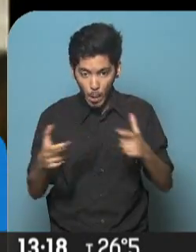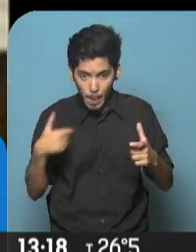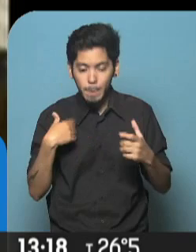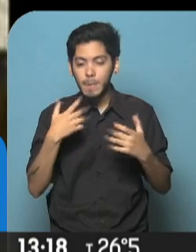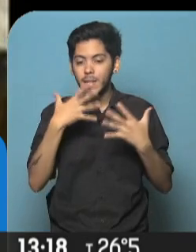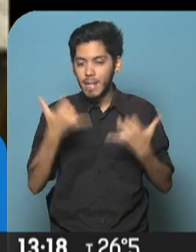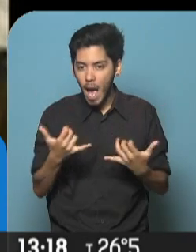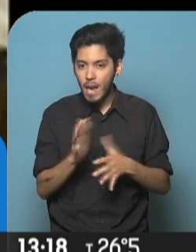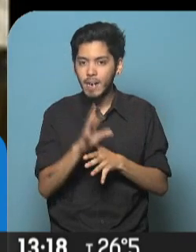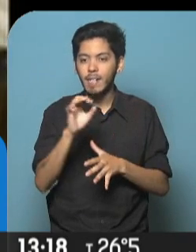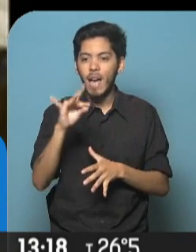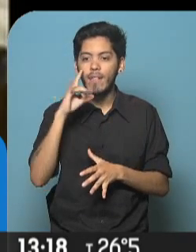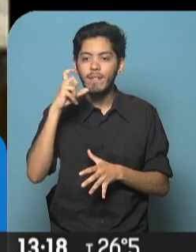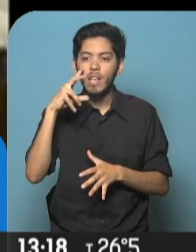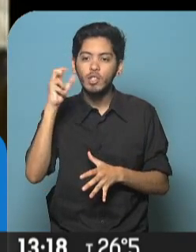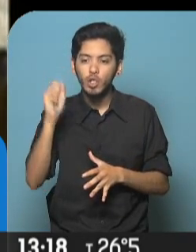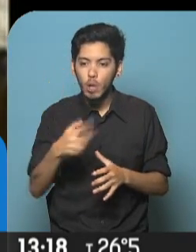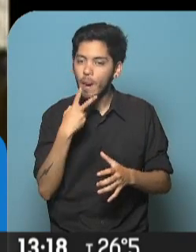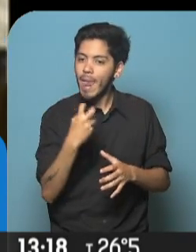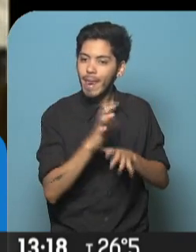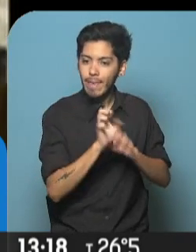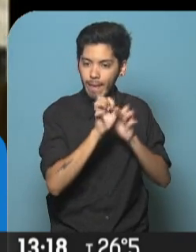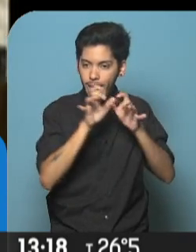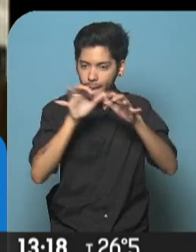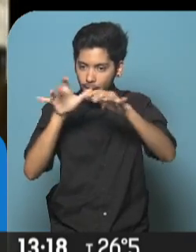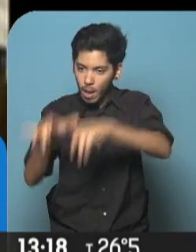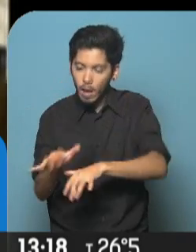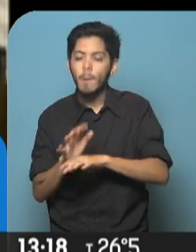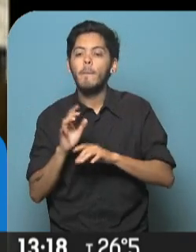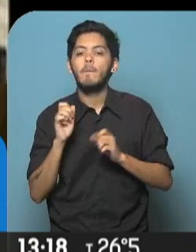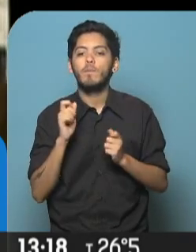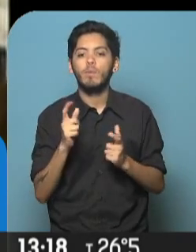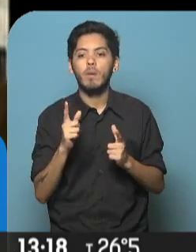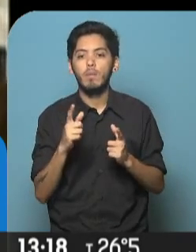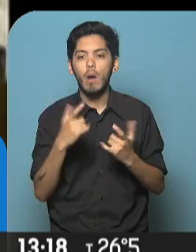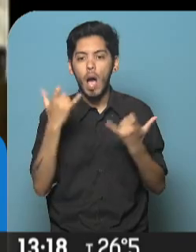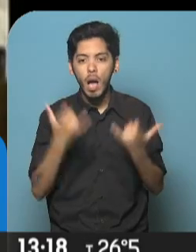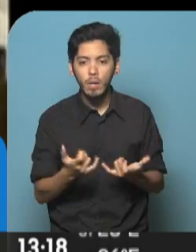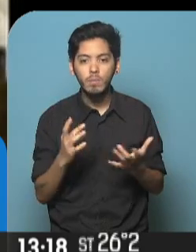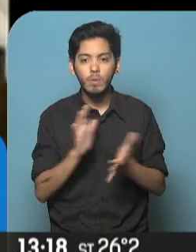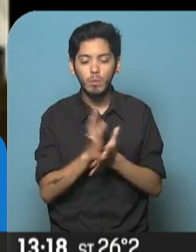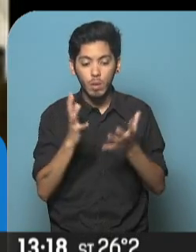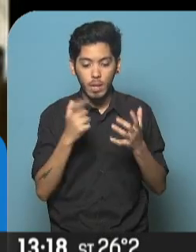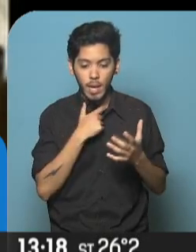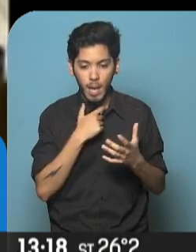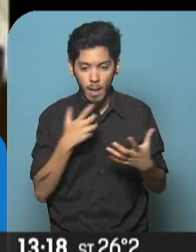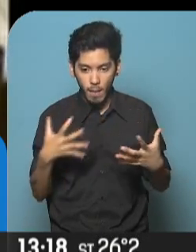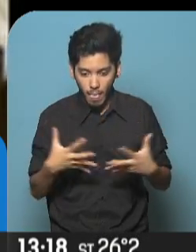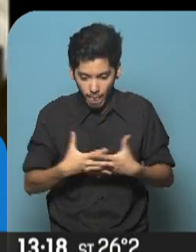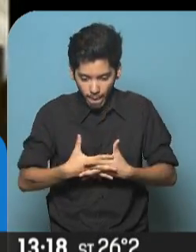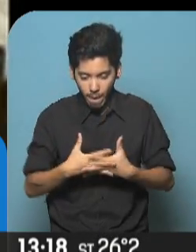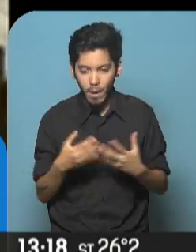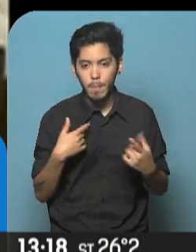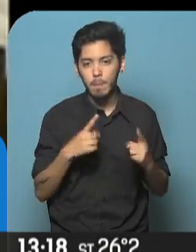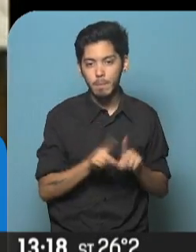forma de radiación cuya existencia fue predicha a partir de ese intento de reconciliar la gravitación y la mecánica